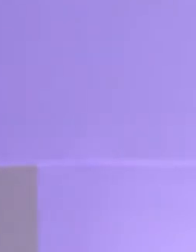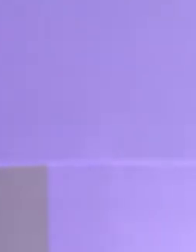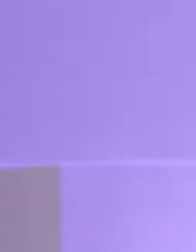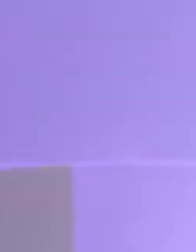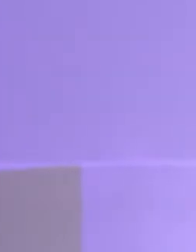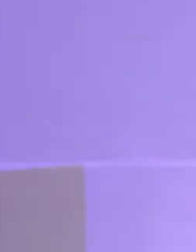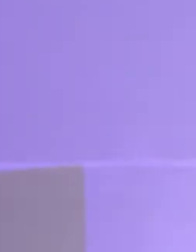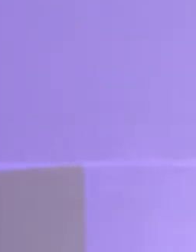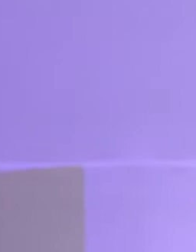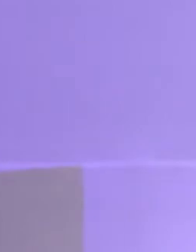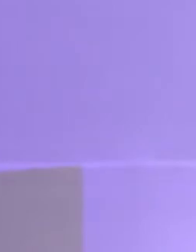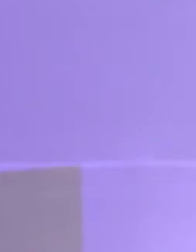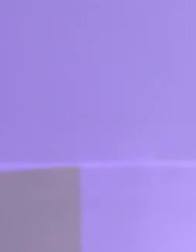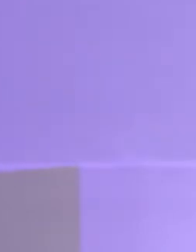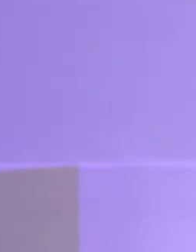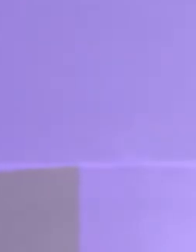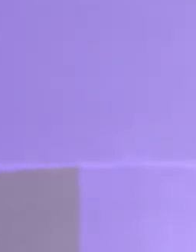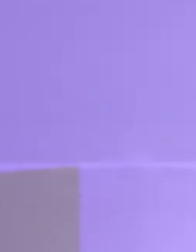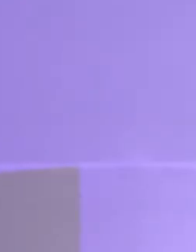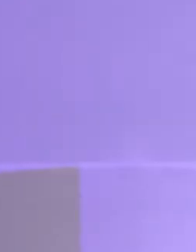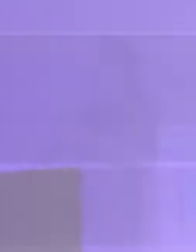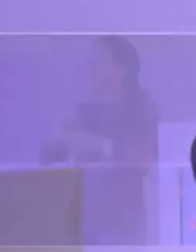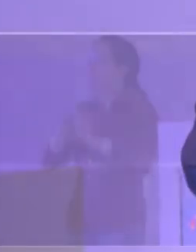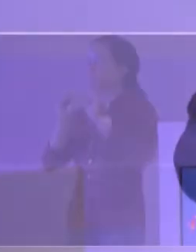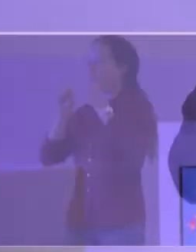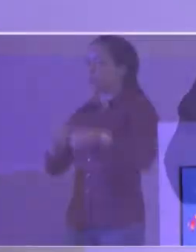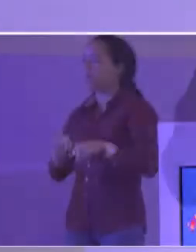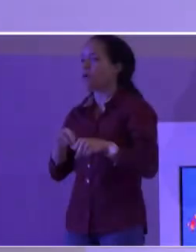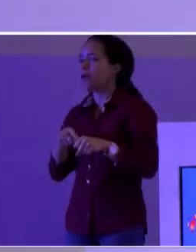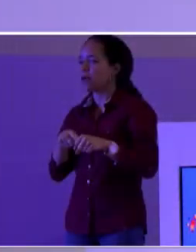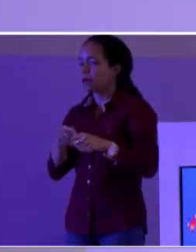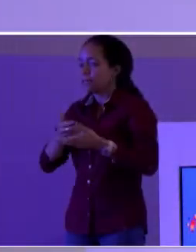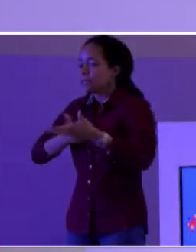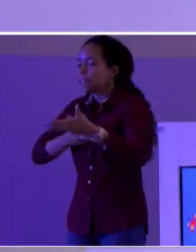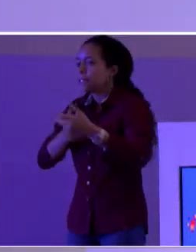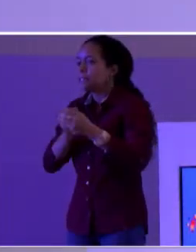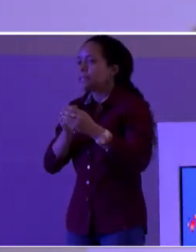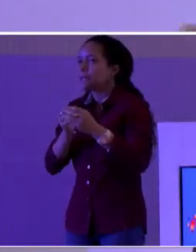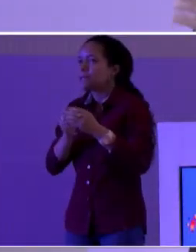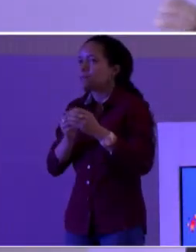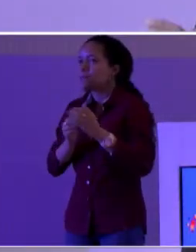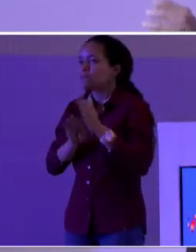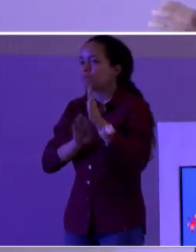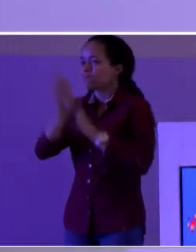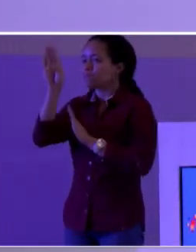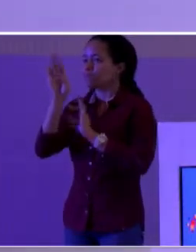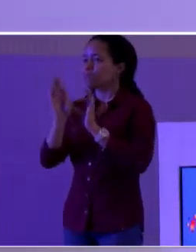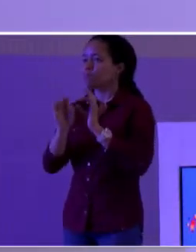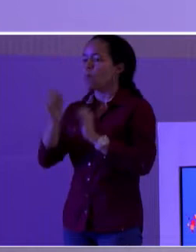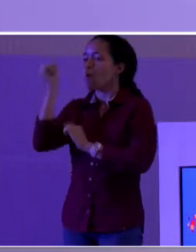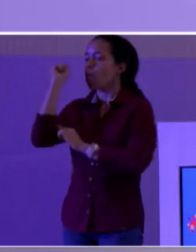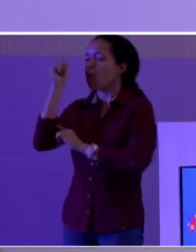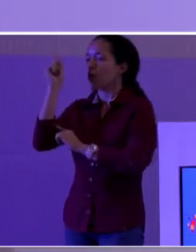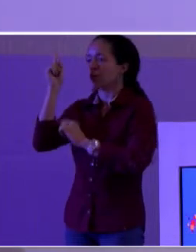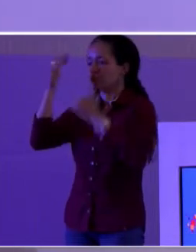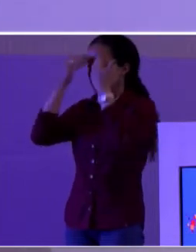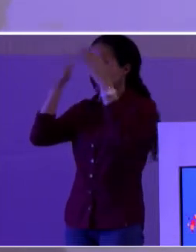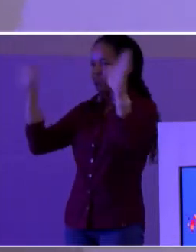denominado la reintegración pueda llegar a una culminación exitosa en el marco de lo que son las políticas